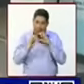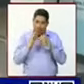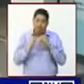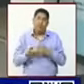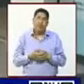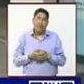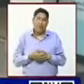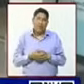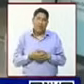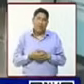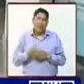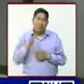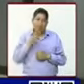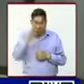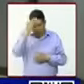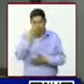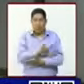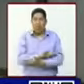incluso madre e hijo.